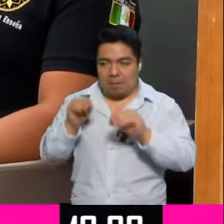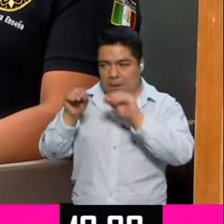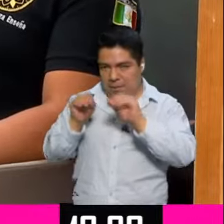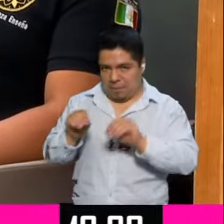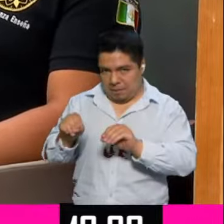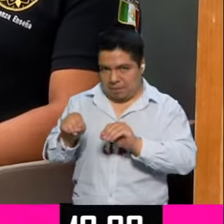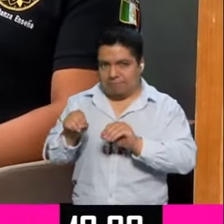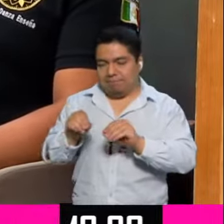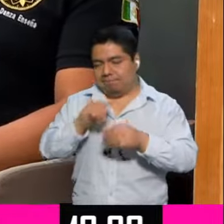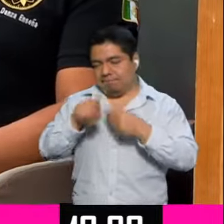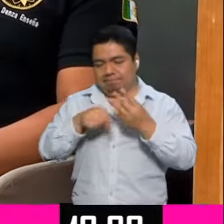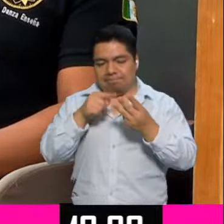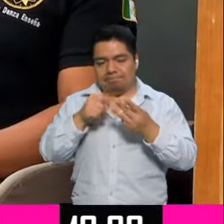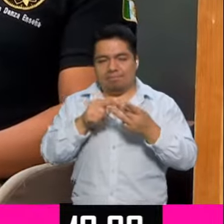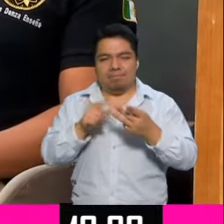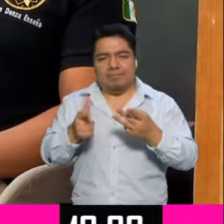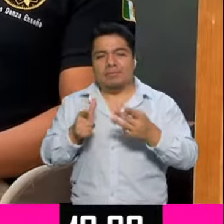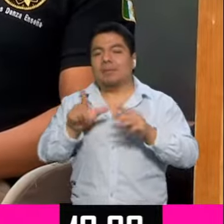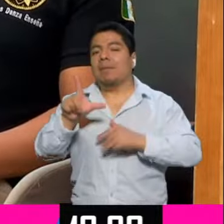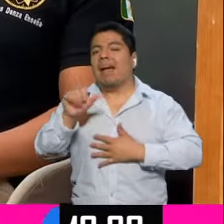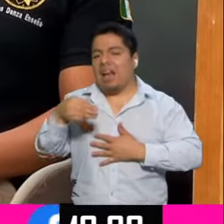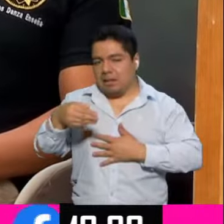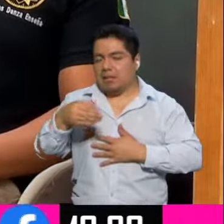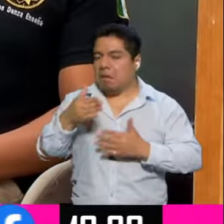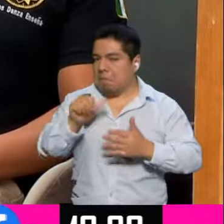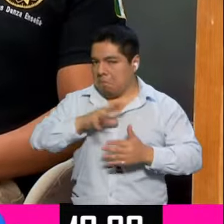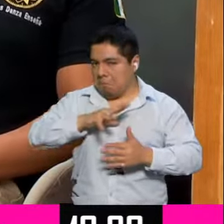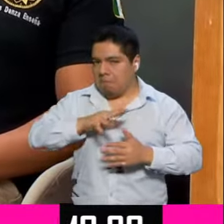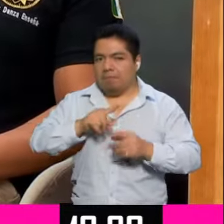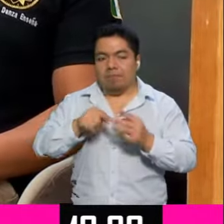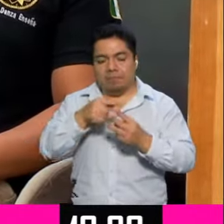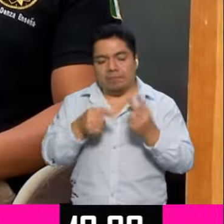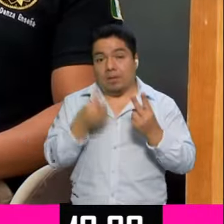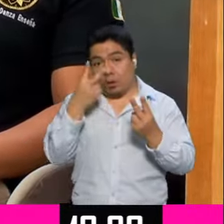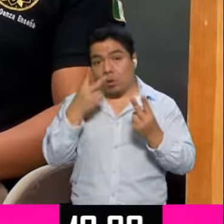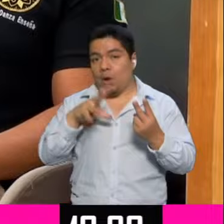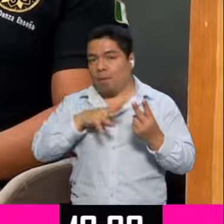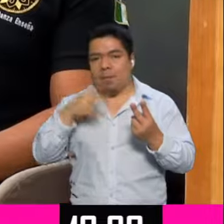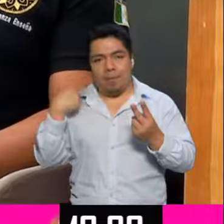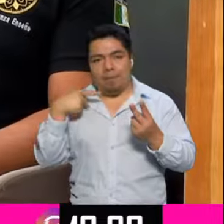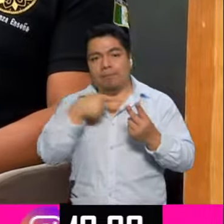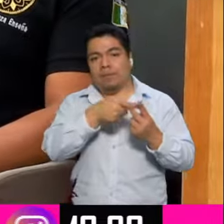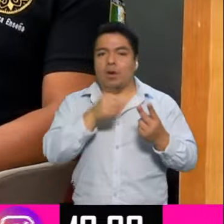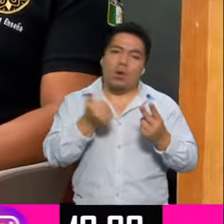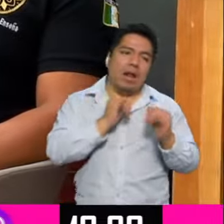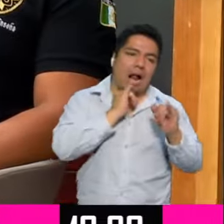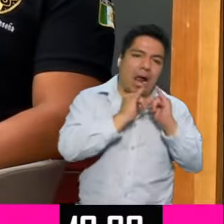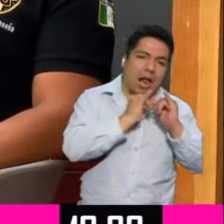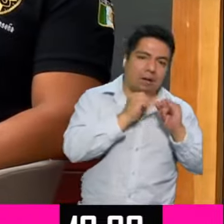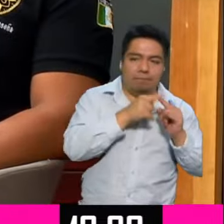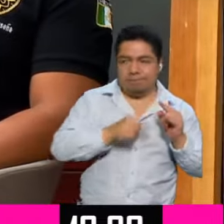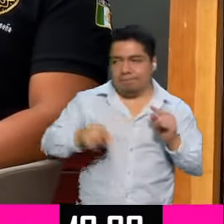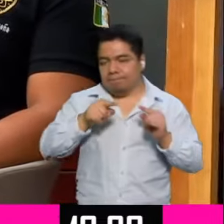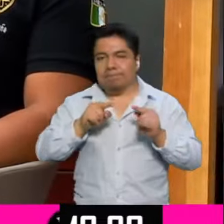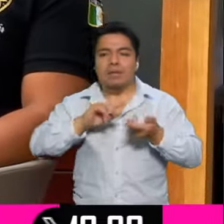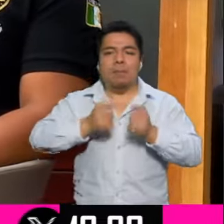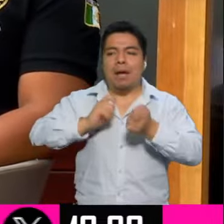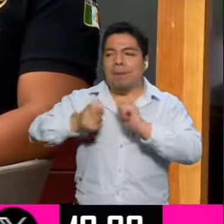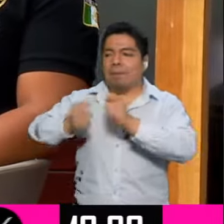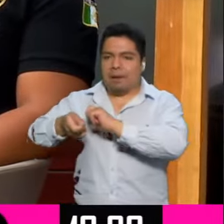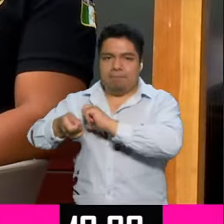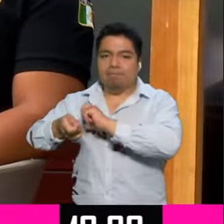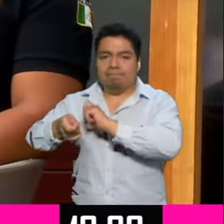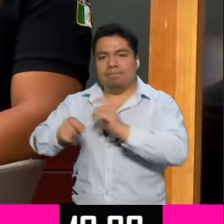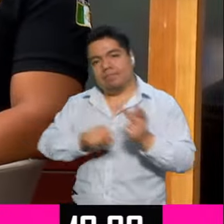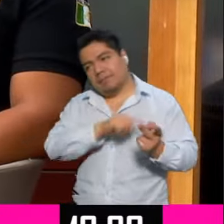danza. También tenemos la parte de lengua de señas. Nos apoyamos de dos personas, alguien que interpreta, que nos hace las traducciones,